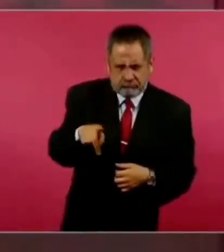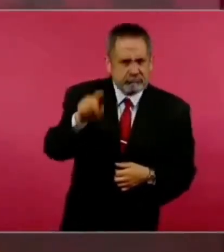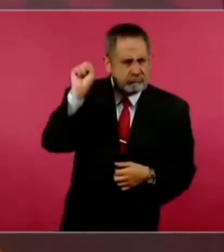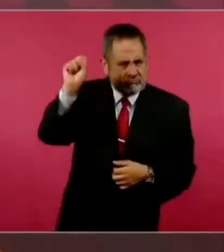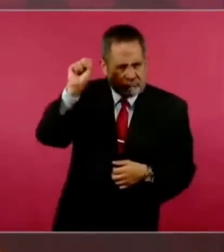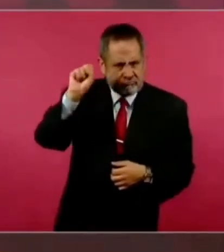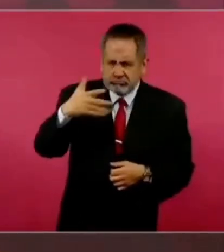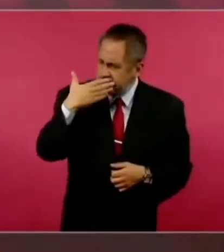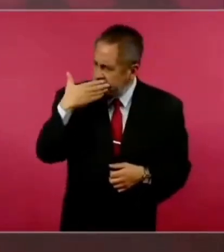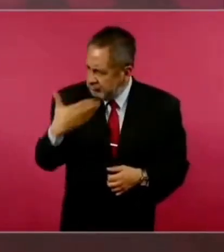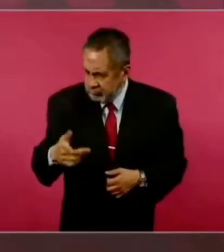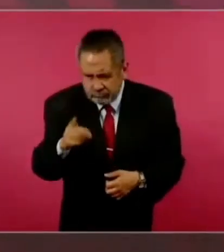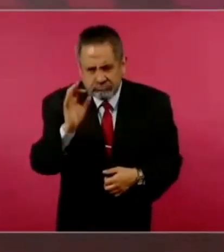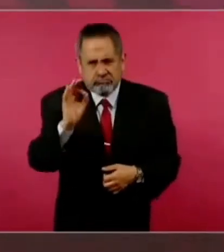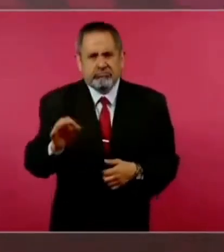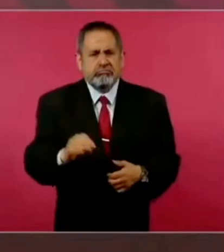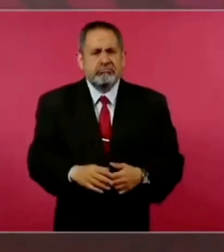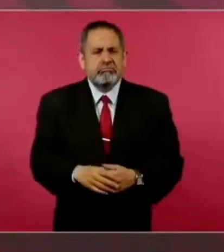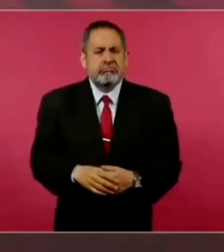sindicato